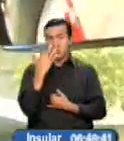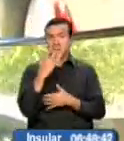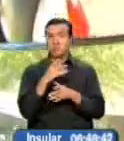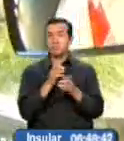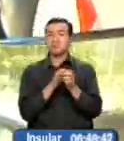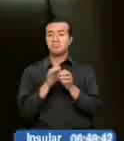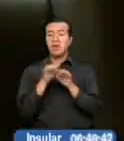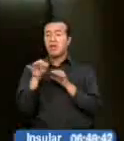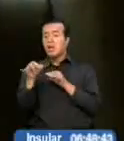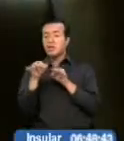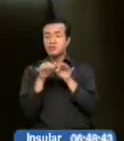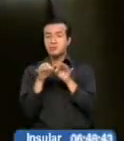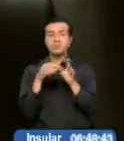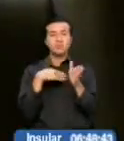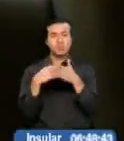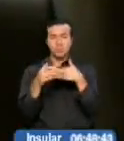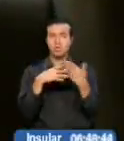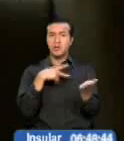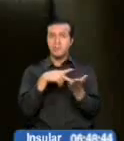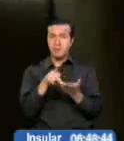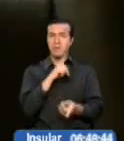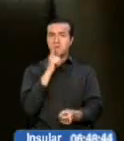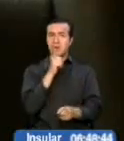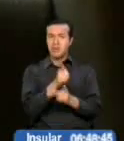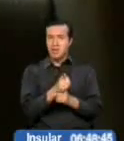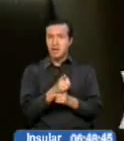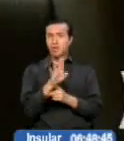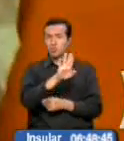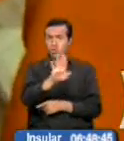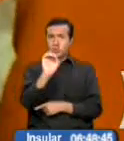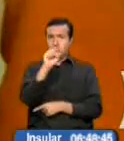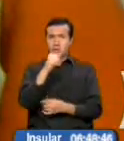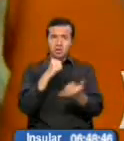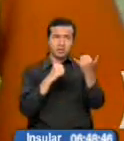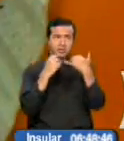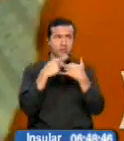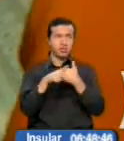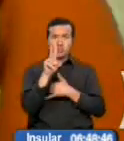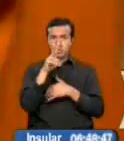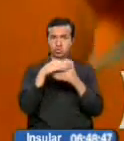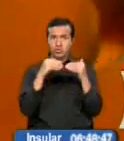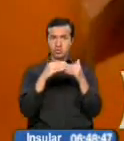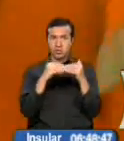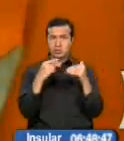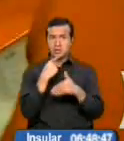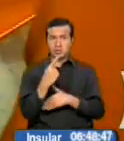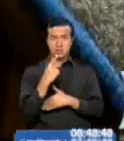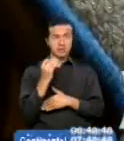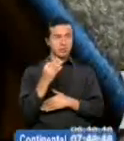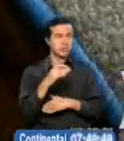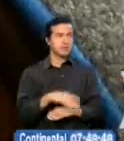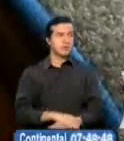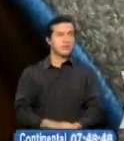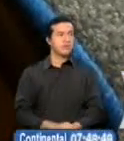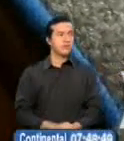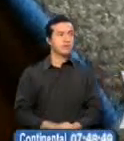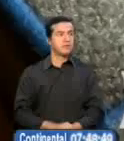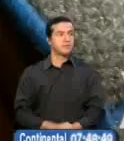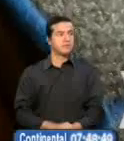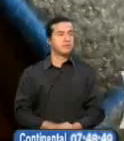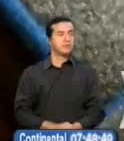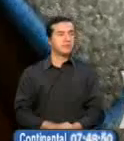larga que sea la carrera, el pago se puede hacer de manera electrónica. $2 me dijo, ¿verdad? Sí, está